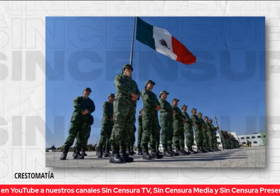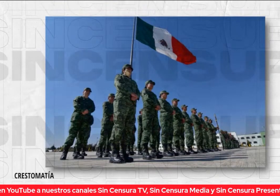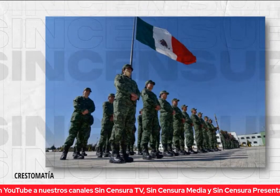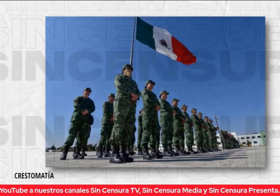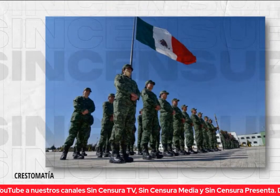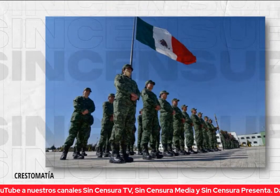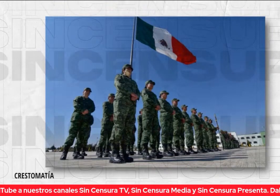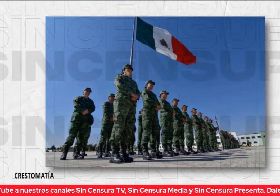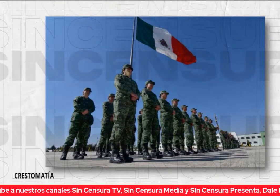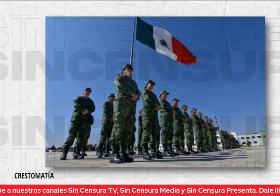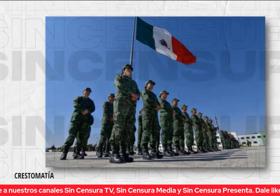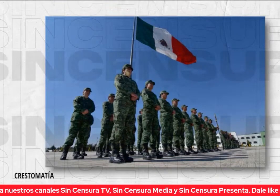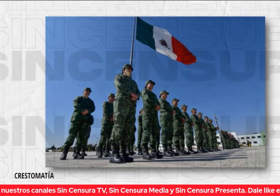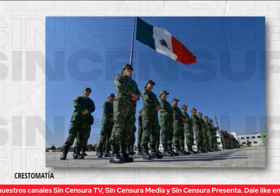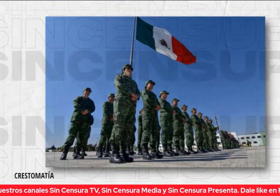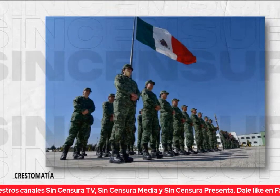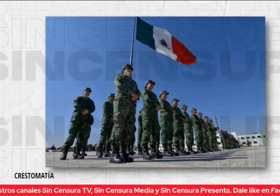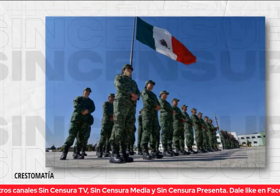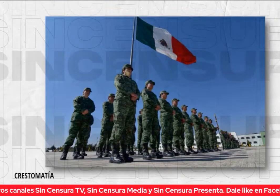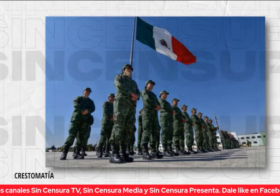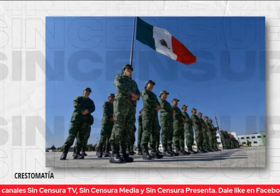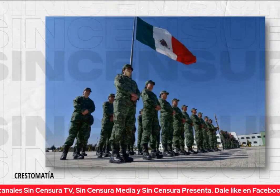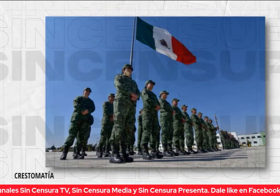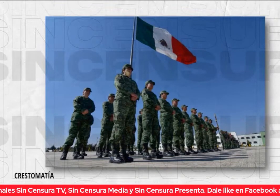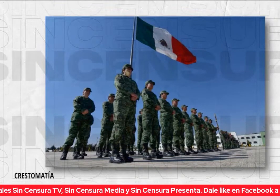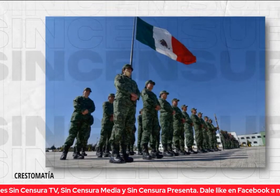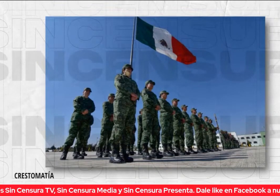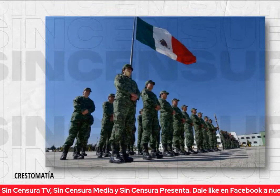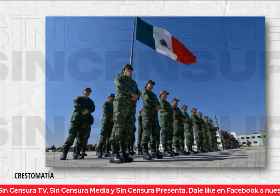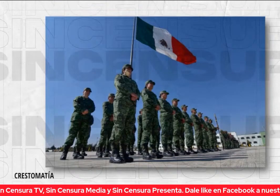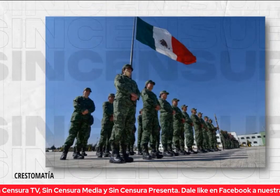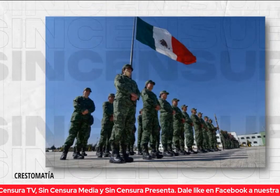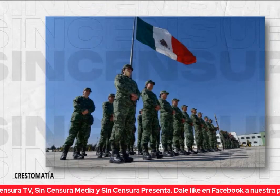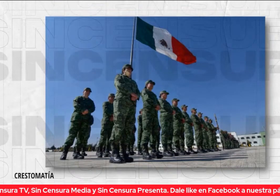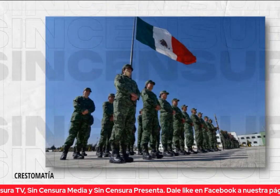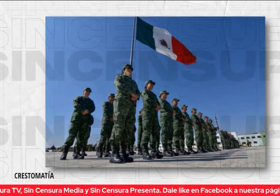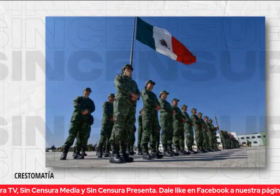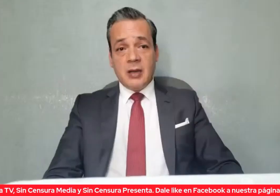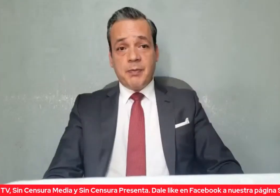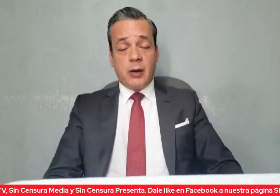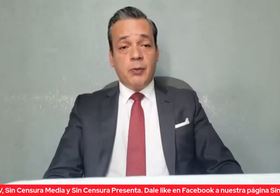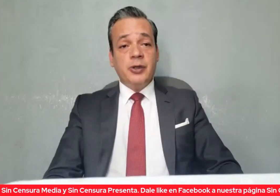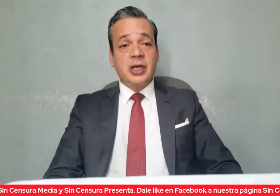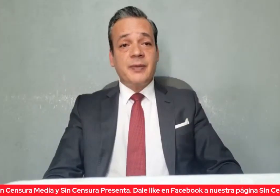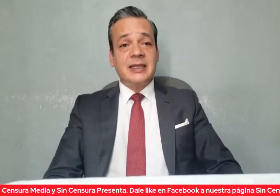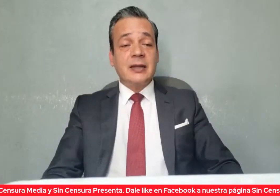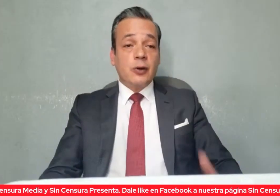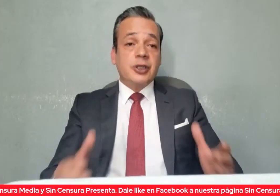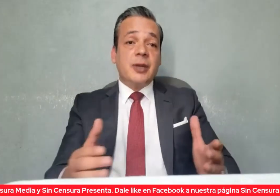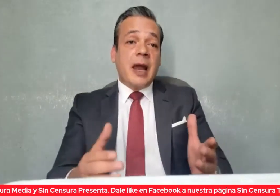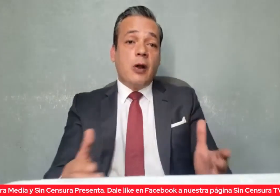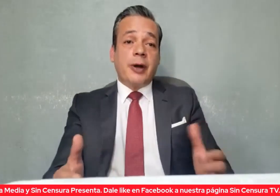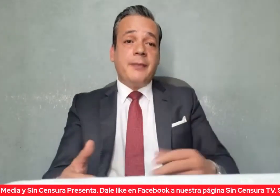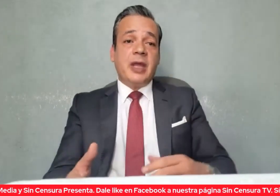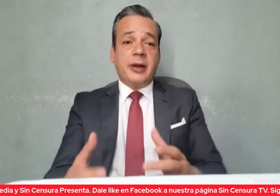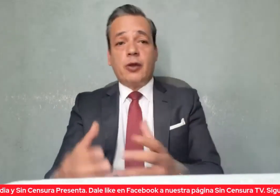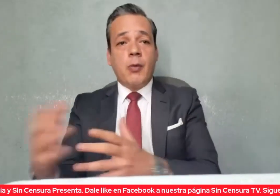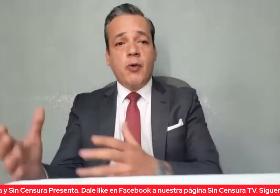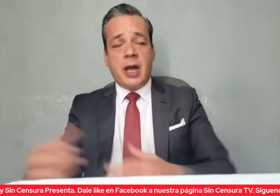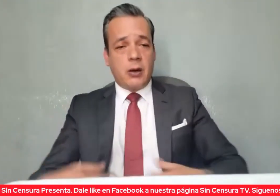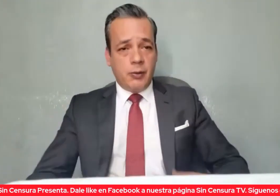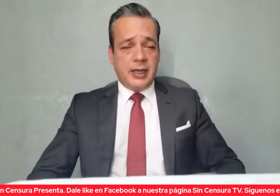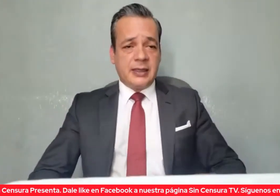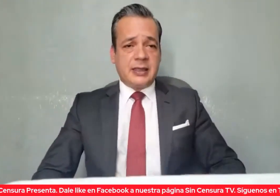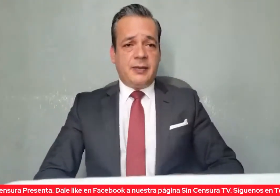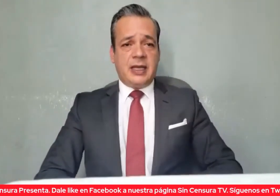salir a afrontar un problema tan grave como es la inseguridad y los grupos criminales que hay en este país. Pero muchas veces no se valora, y